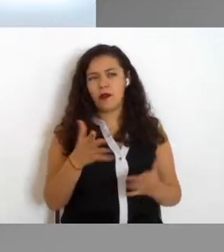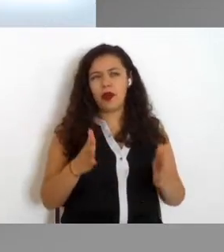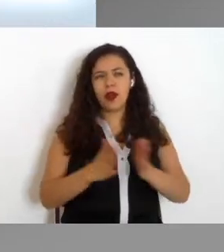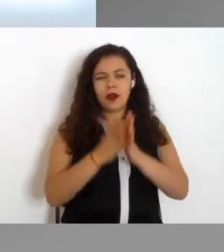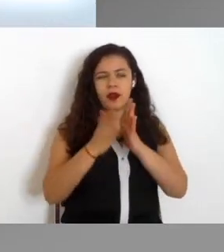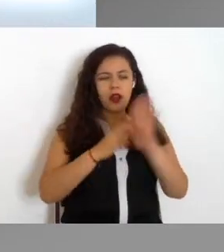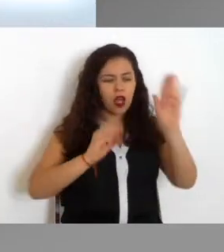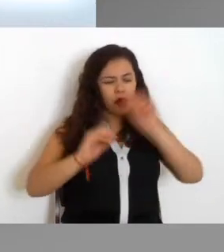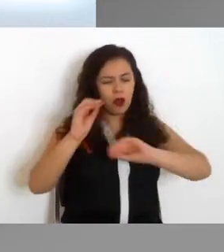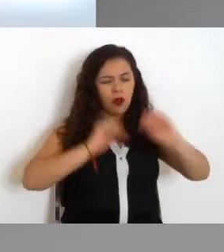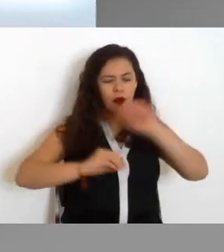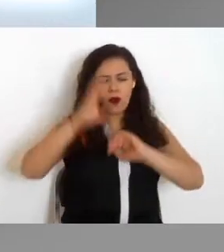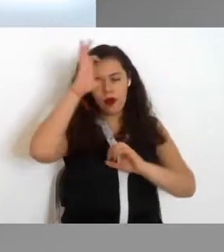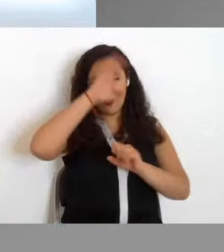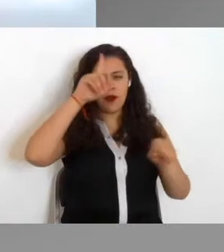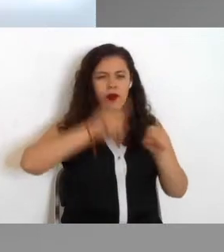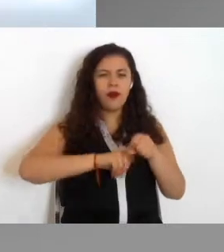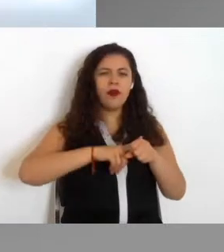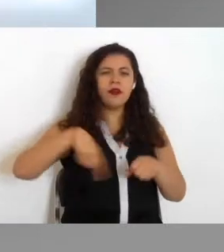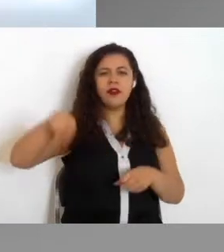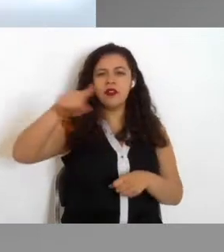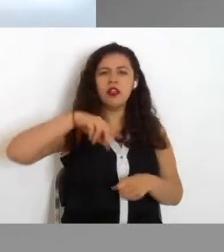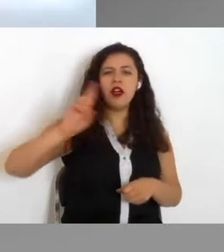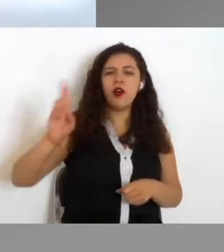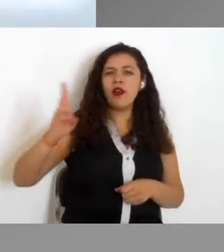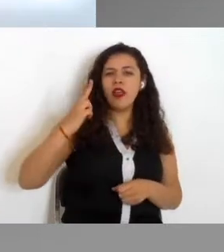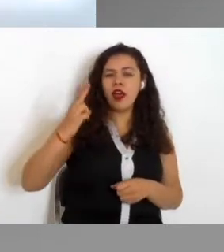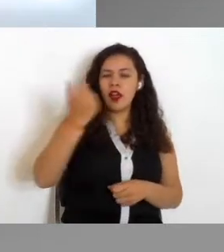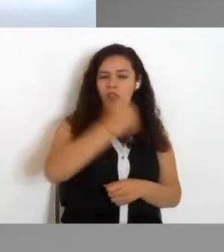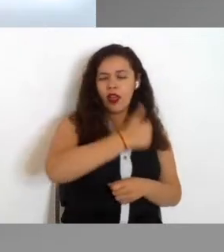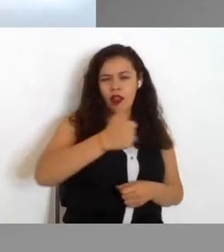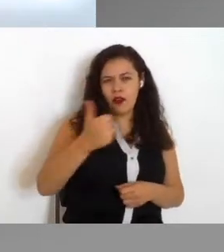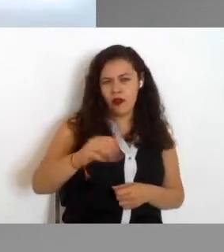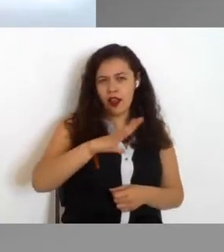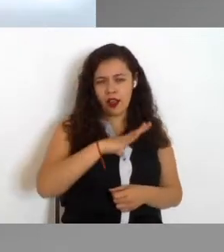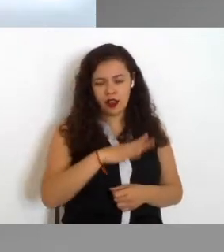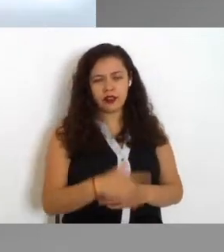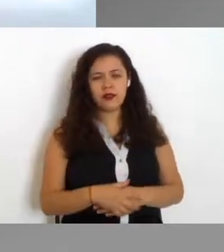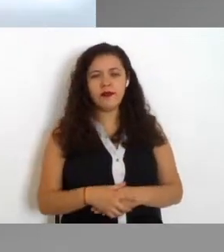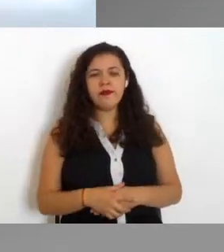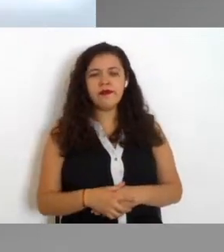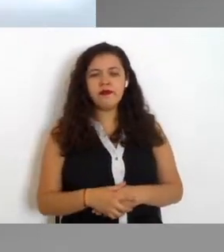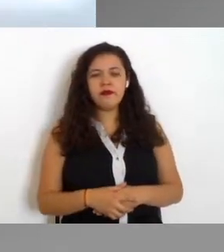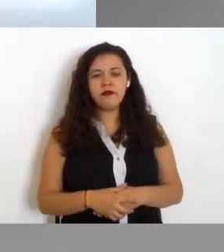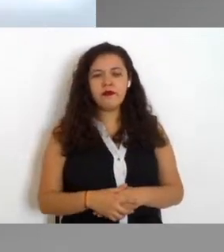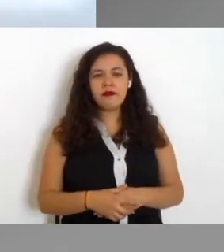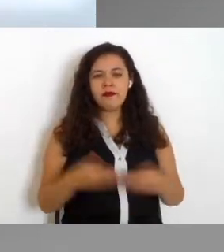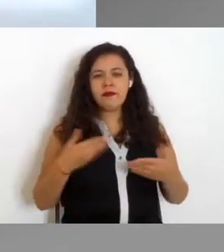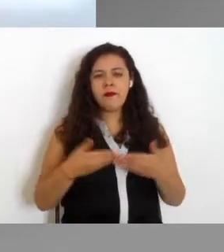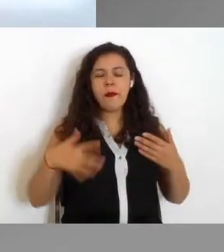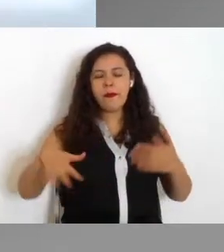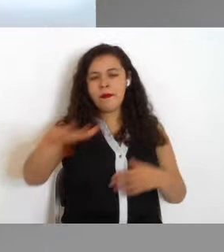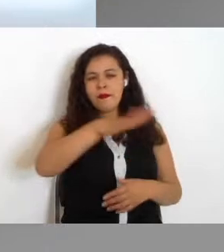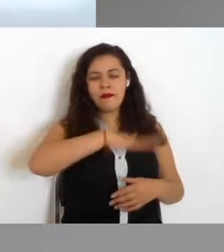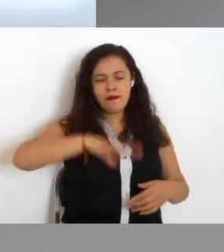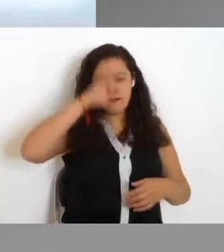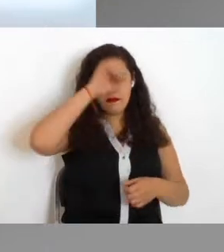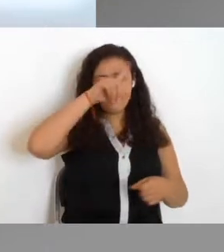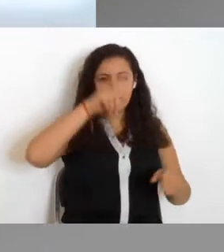cada unidad tiene. En ese sentido, estos espacios culturales